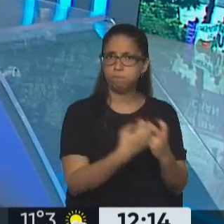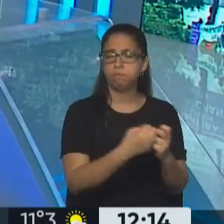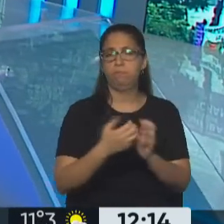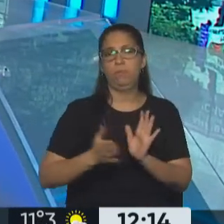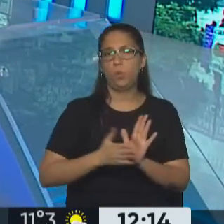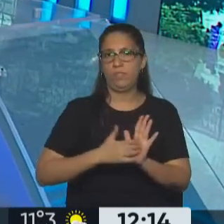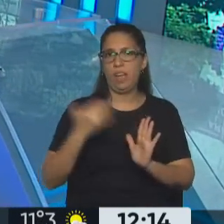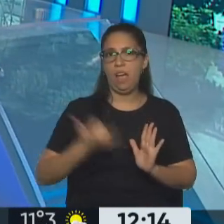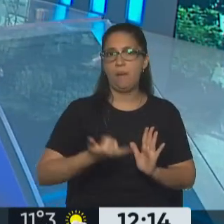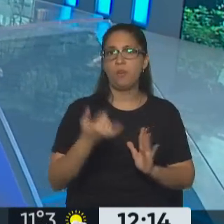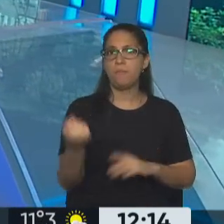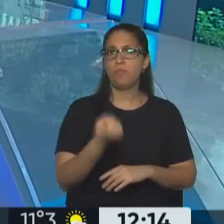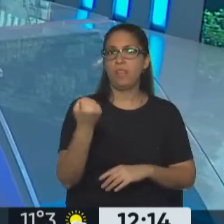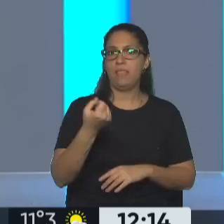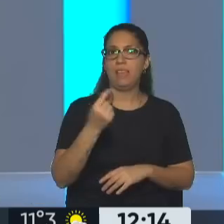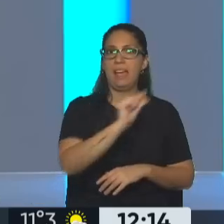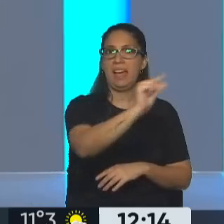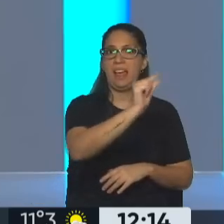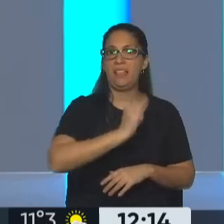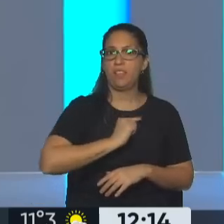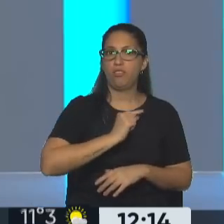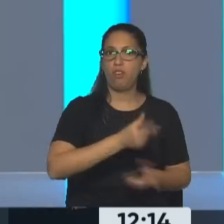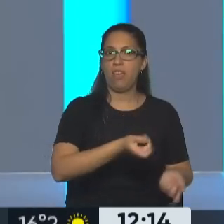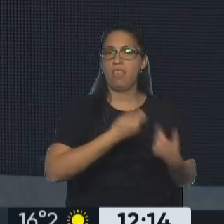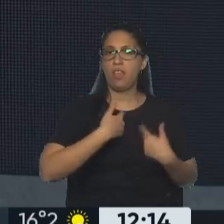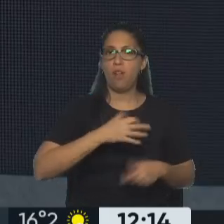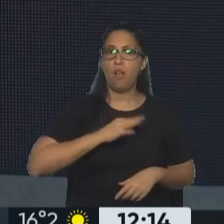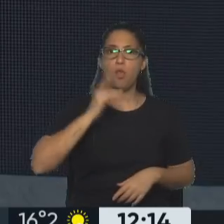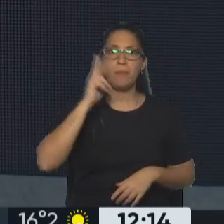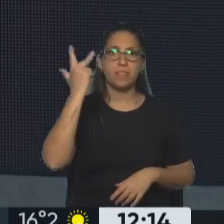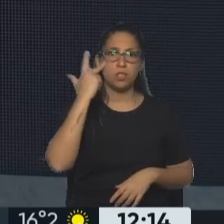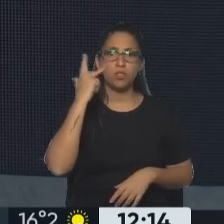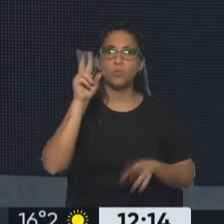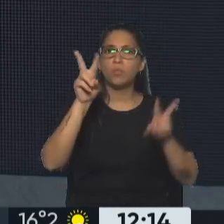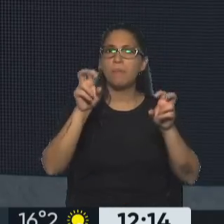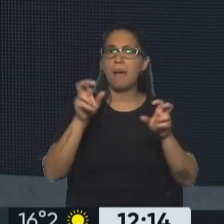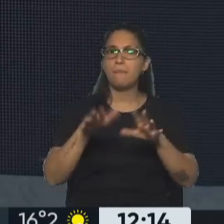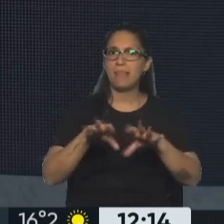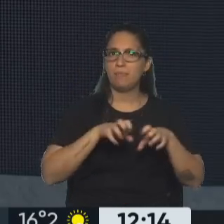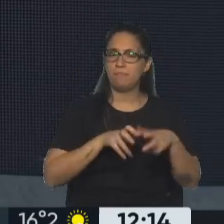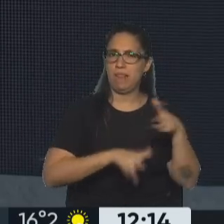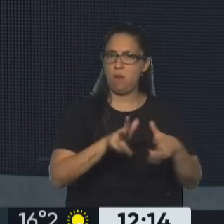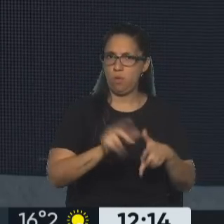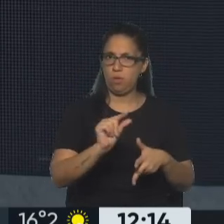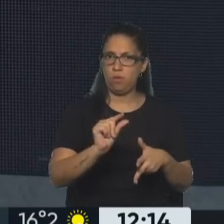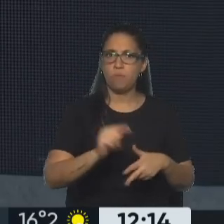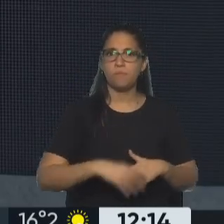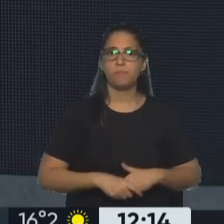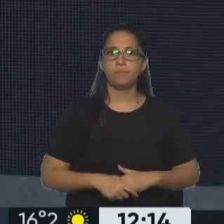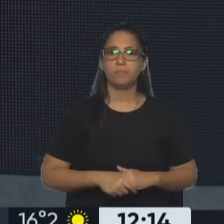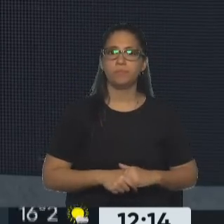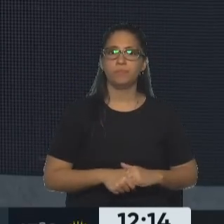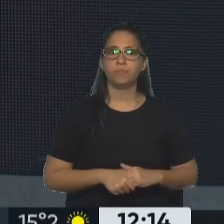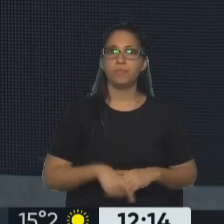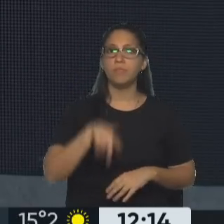por la importancia del crédito stand-by del año 2018, ¿no? Bueno, es un adelanto de Raúl de la Torre. Recién lo adelantábamos hace muy pocos minutos a